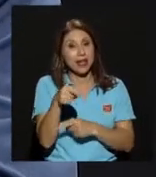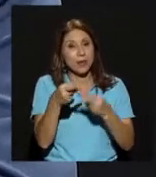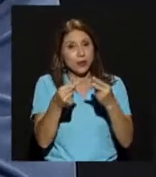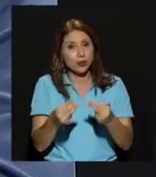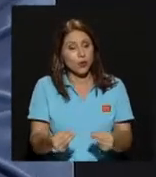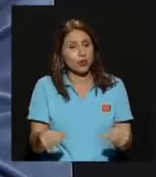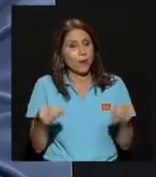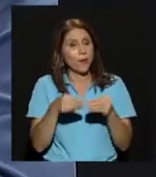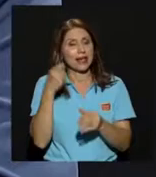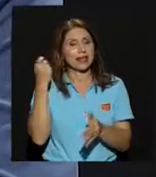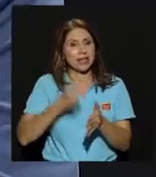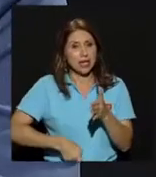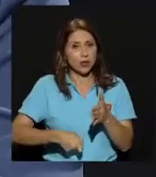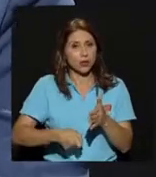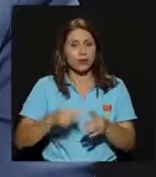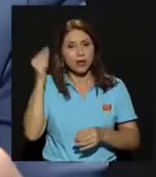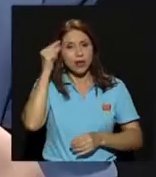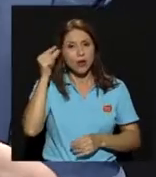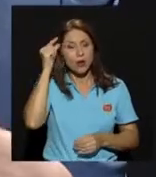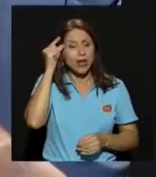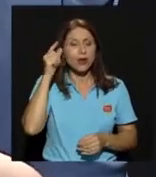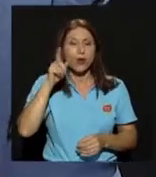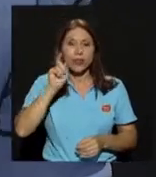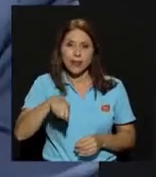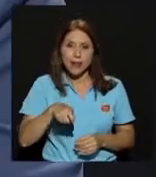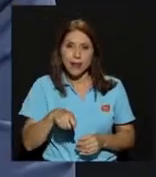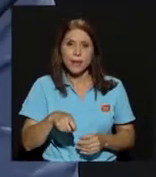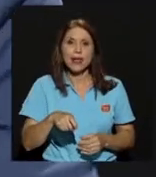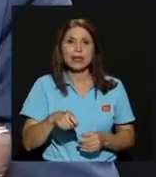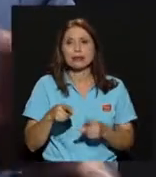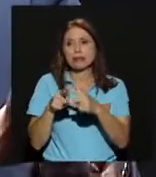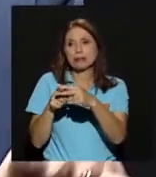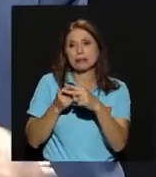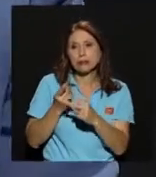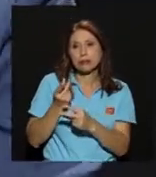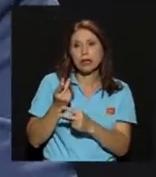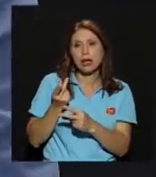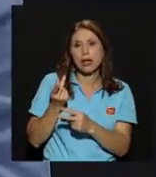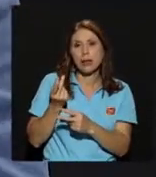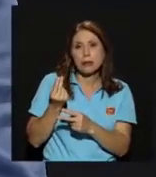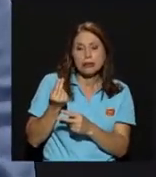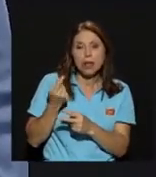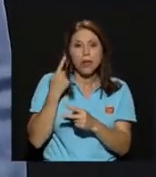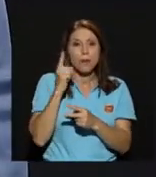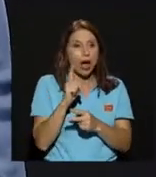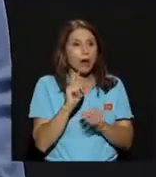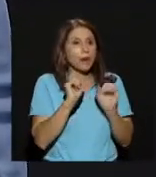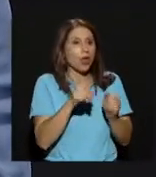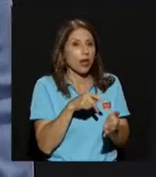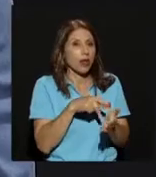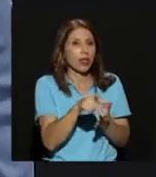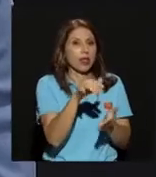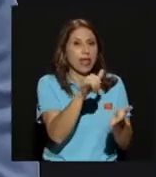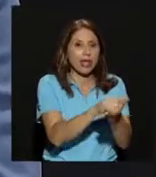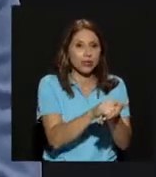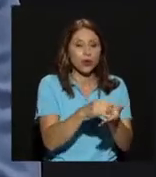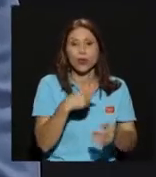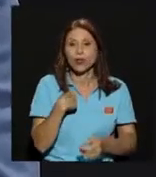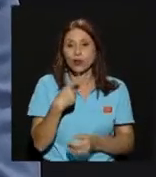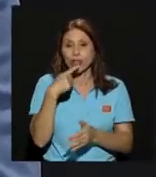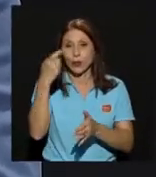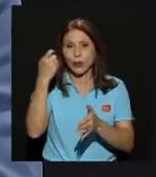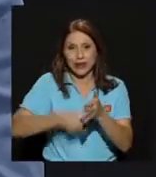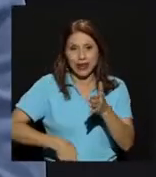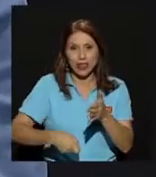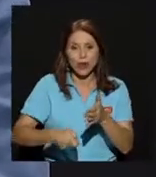más rígido y el gobierno tenga también que estar endeudándose para poderle hacer frente a eso y cuando digo rígido es porque